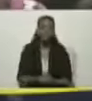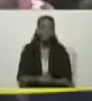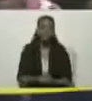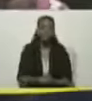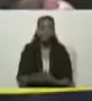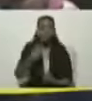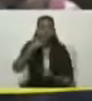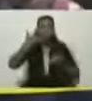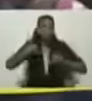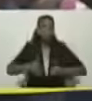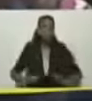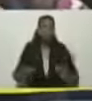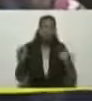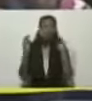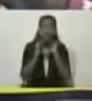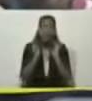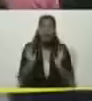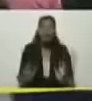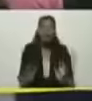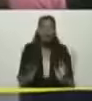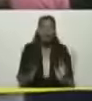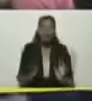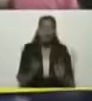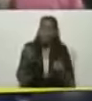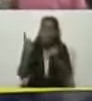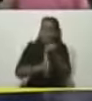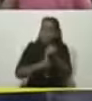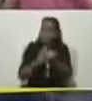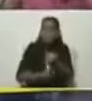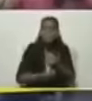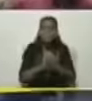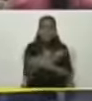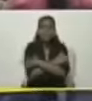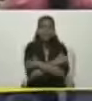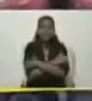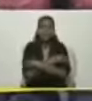un hijo, un hermano.